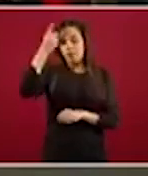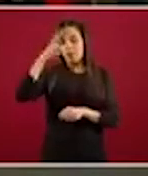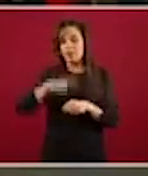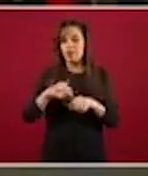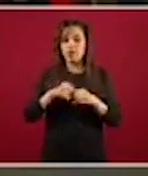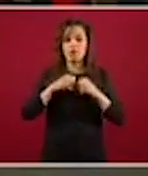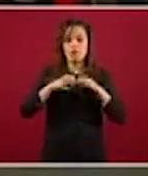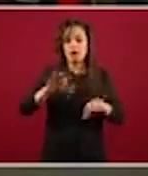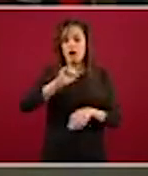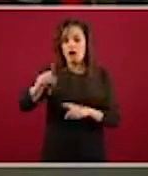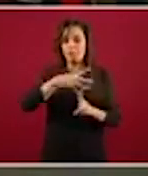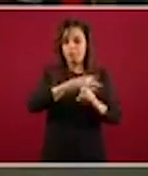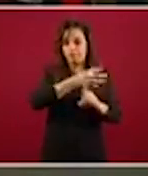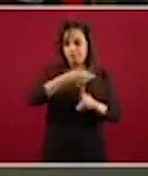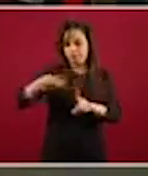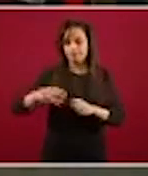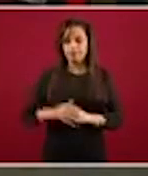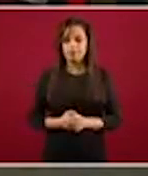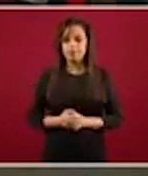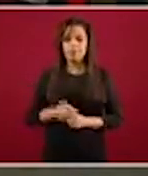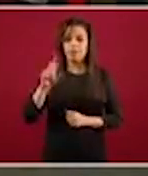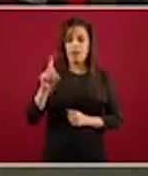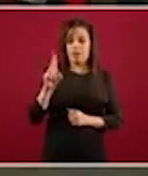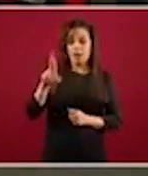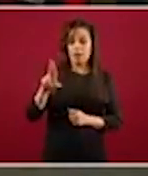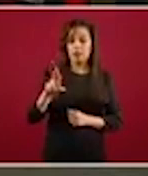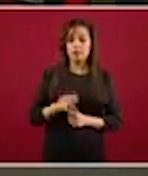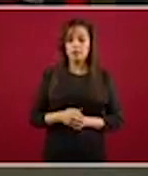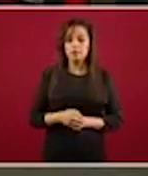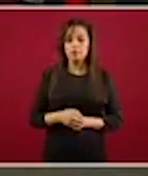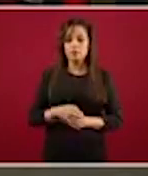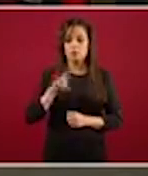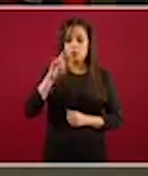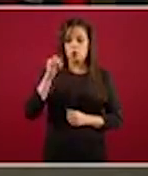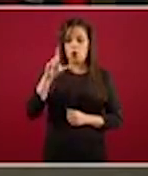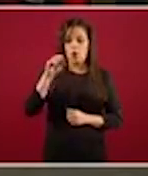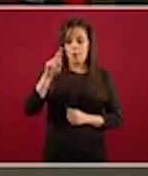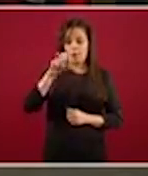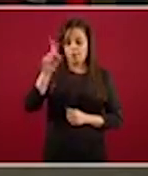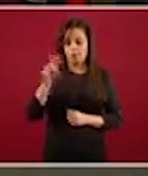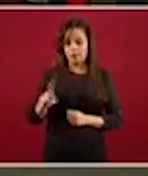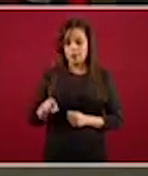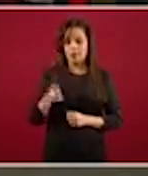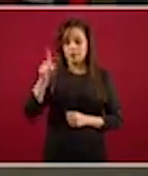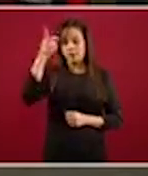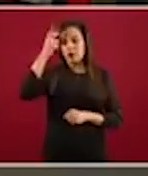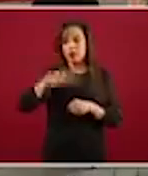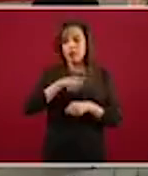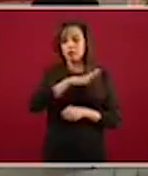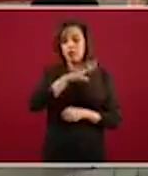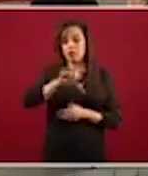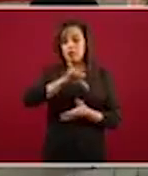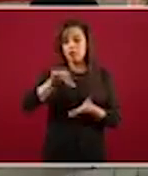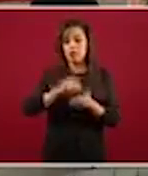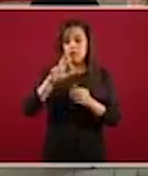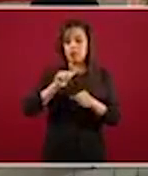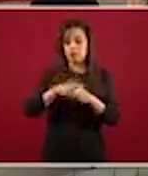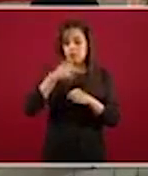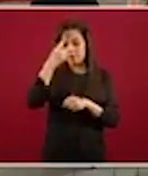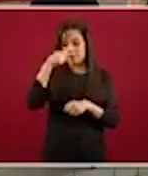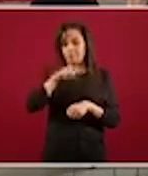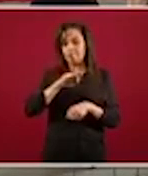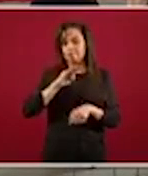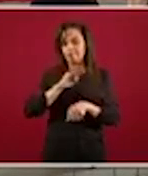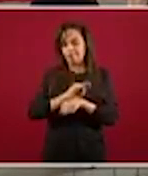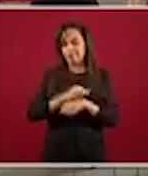información epidemiológica. El doctor Ruy López Ridaura, director general del Centro Nacional de Programas Preventivos y Control